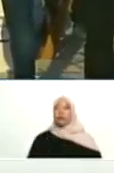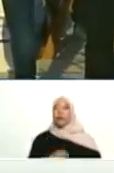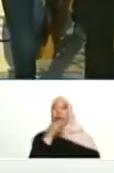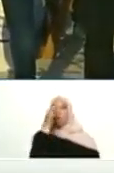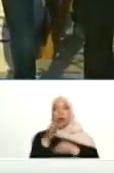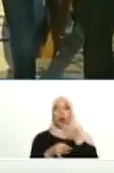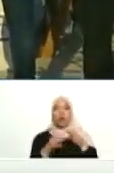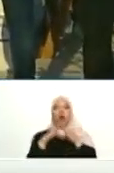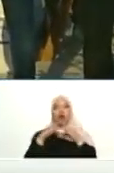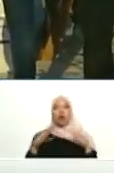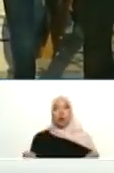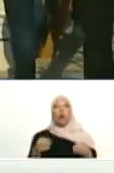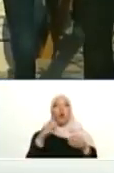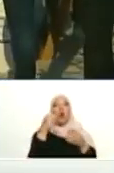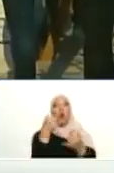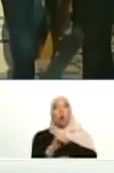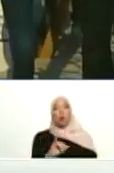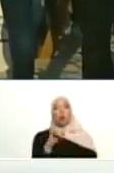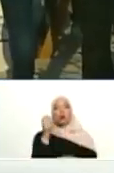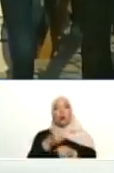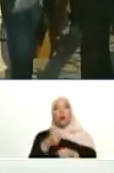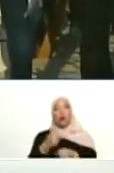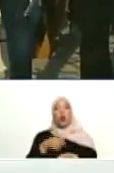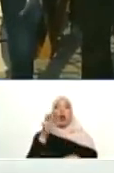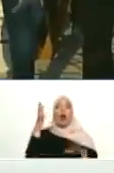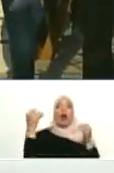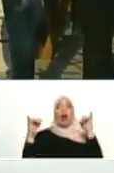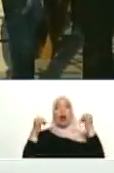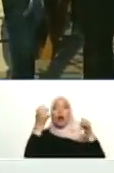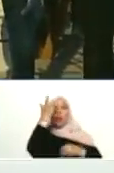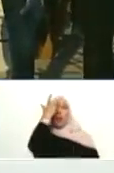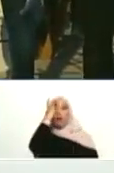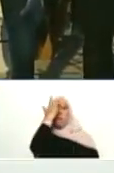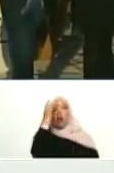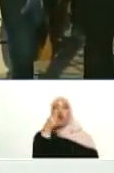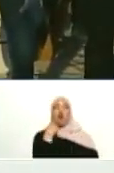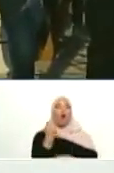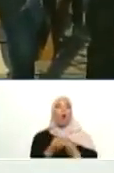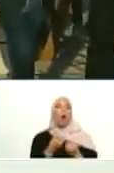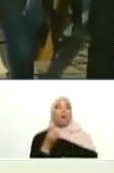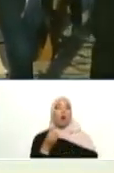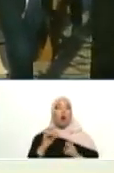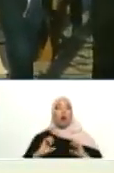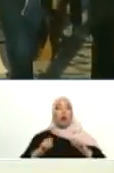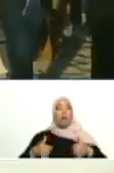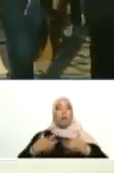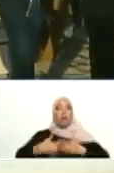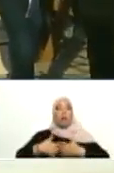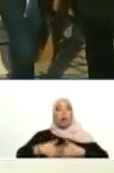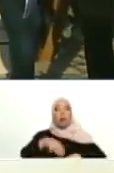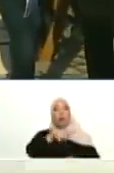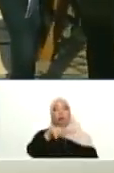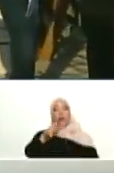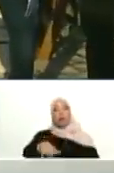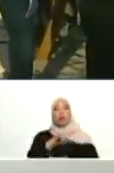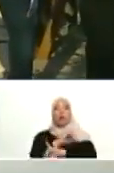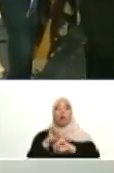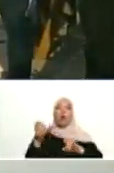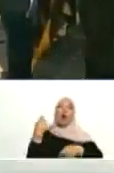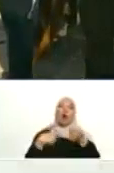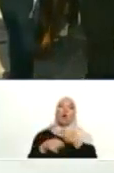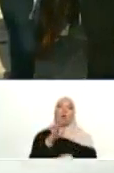todo, ¿cómo estuvieron los carnavales? ¿Cómo está el emprendimiento? ¿Cómo está el